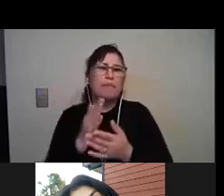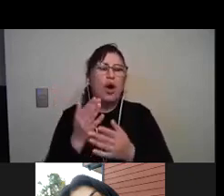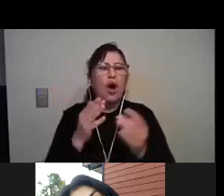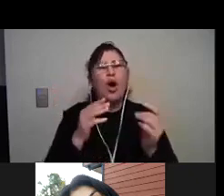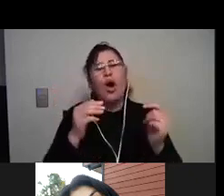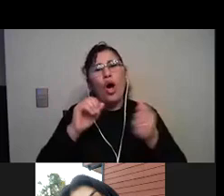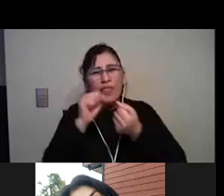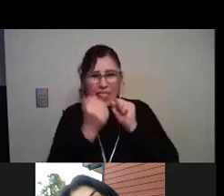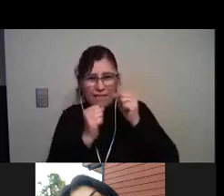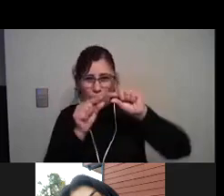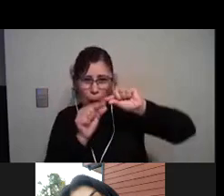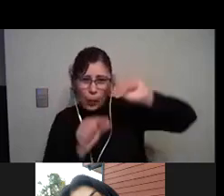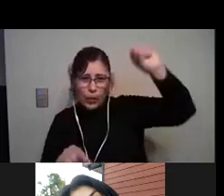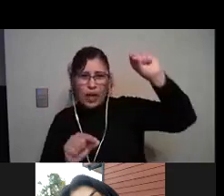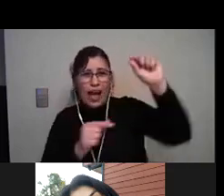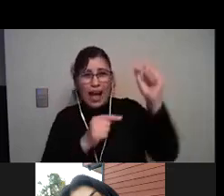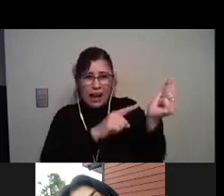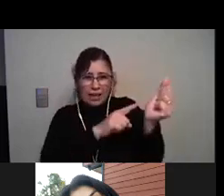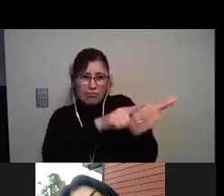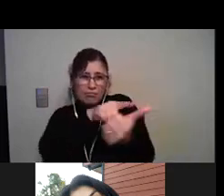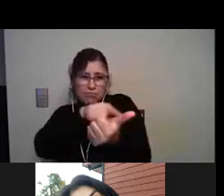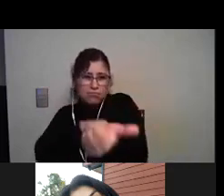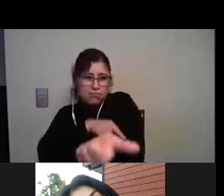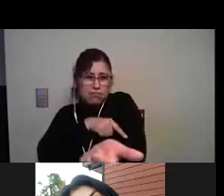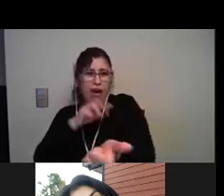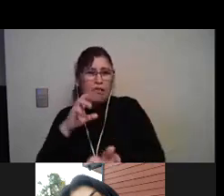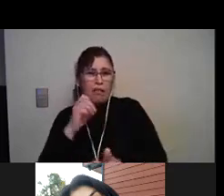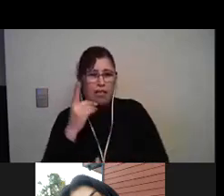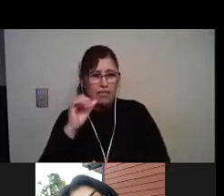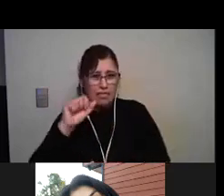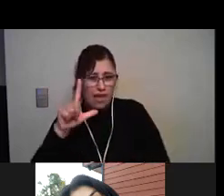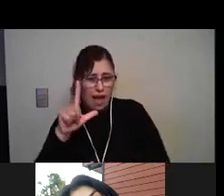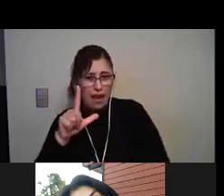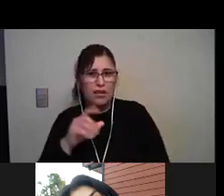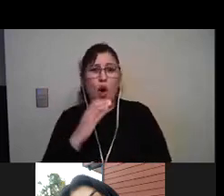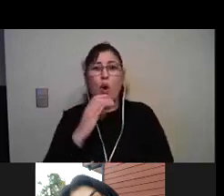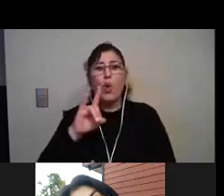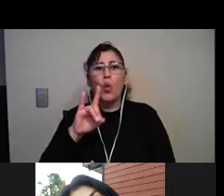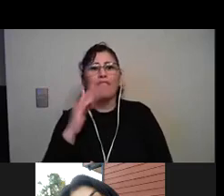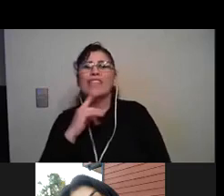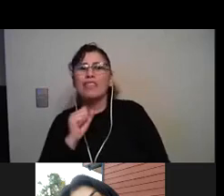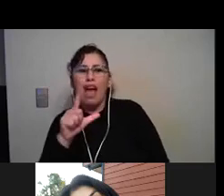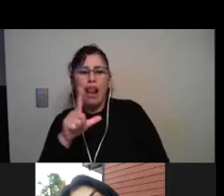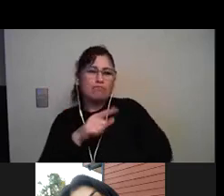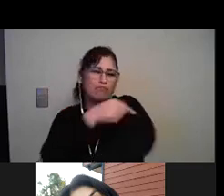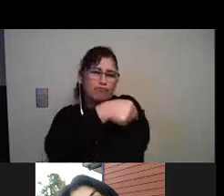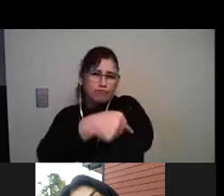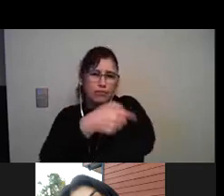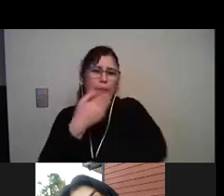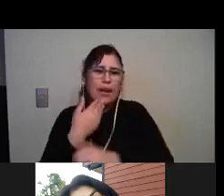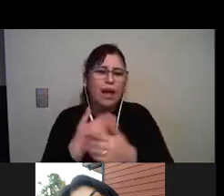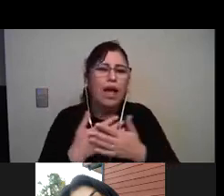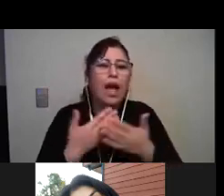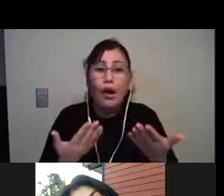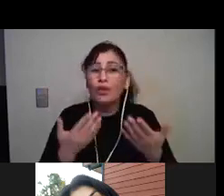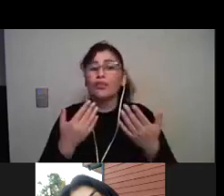cubital y mediano, que son más comunes, ¿cierto? Desde el punto de vista traumatológico lo presentamos en traumatología, ¿ya? Y hoy día nos